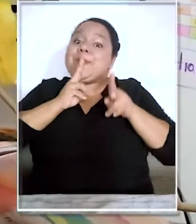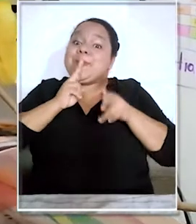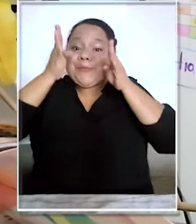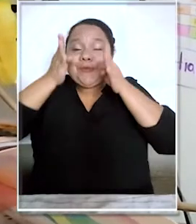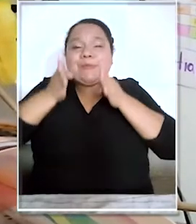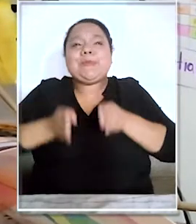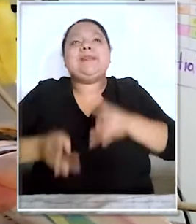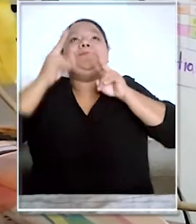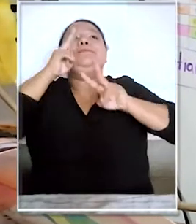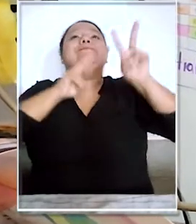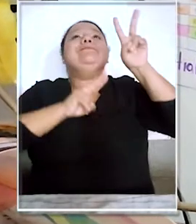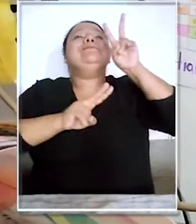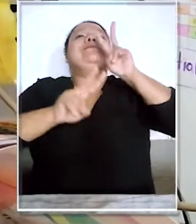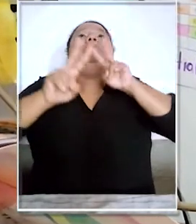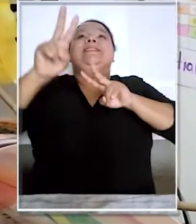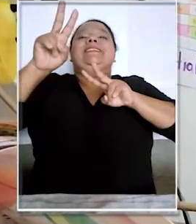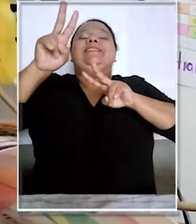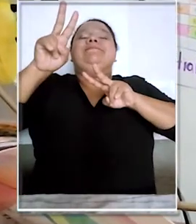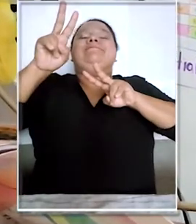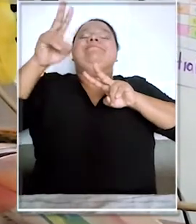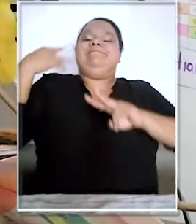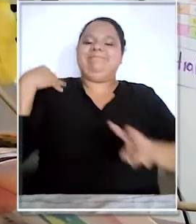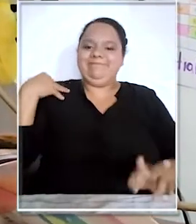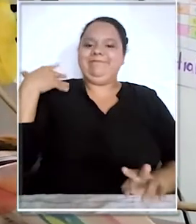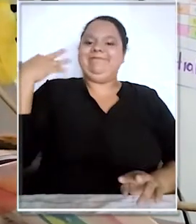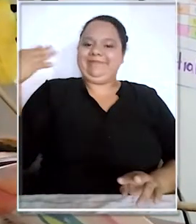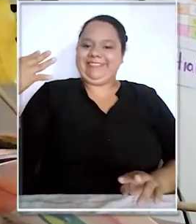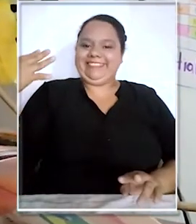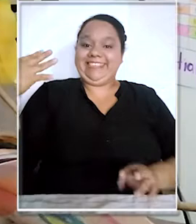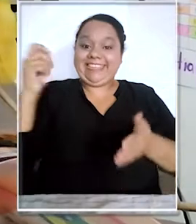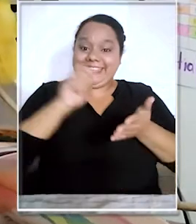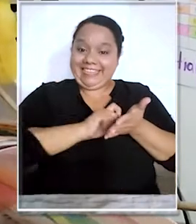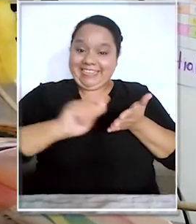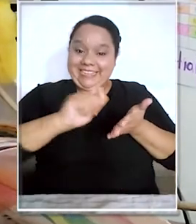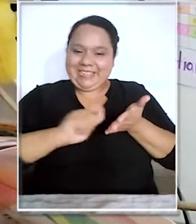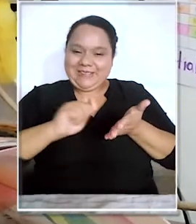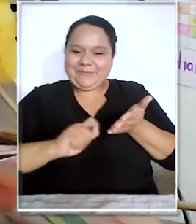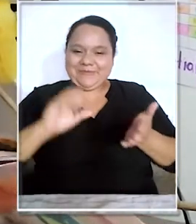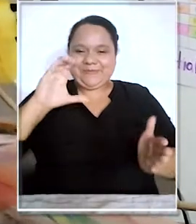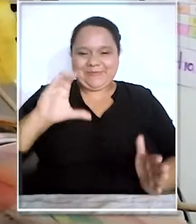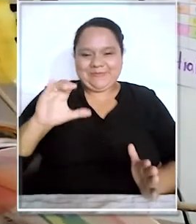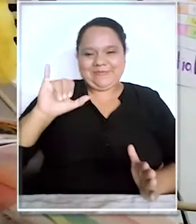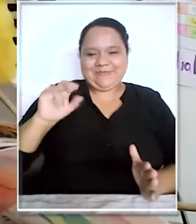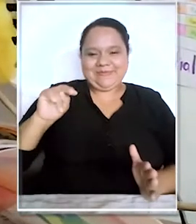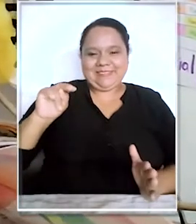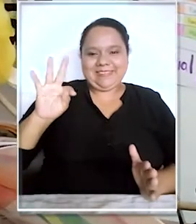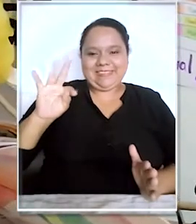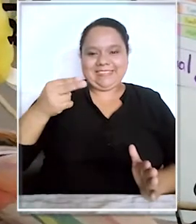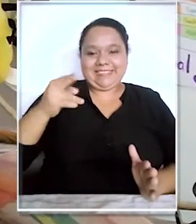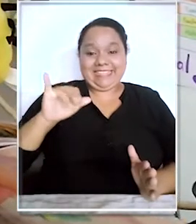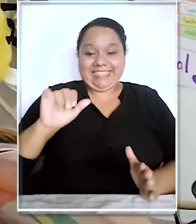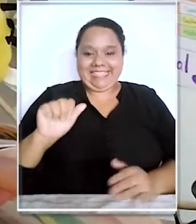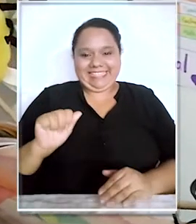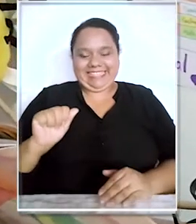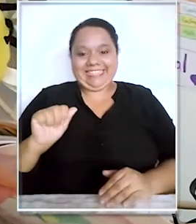los hondureños. Escrito por Cintia Noemí Gómez García. ¡Qué bonita historia, ¿verdad?